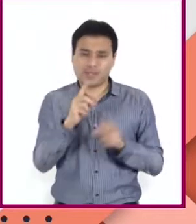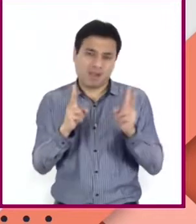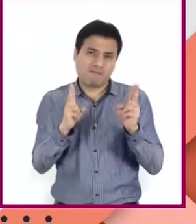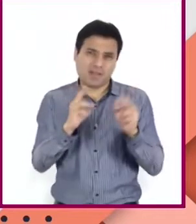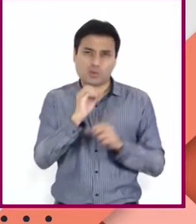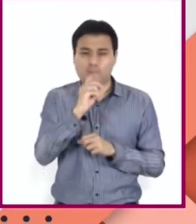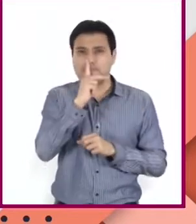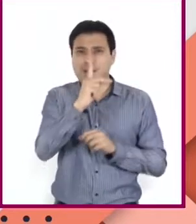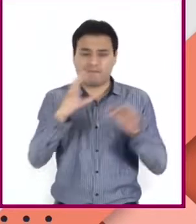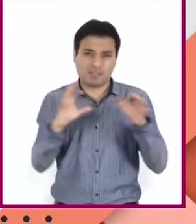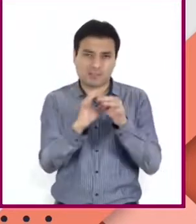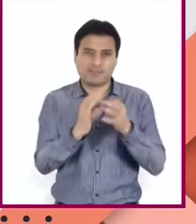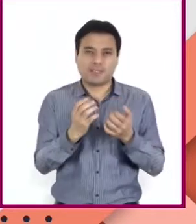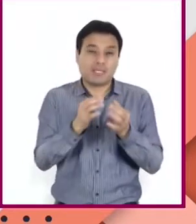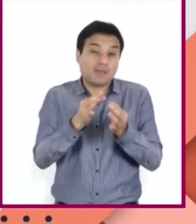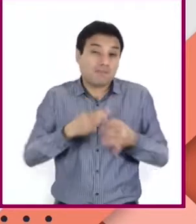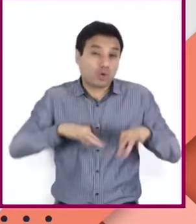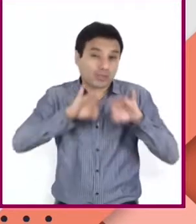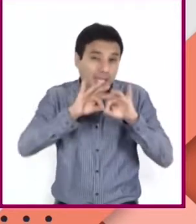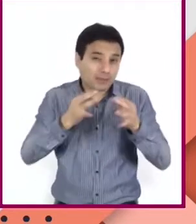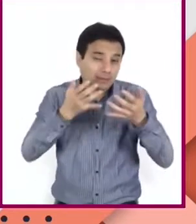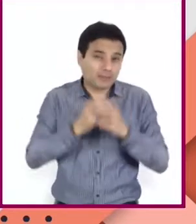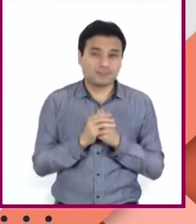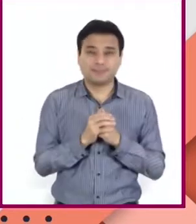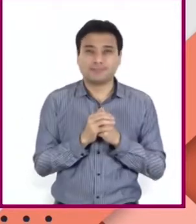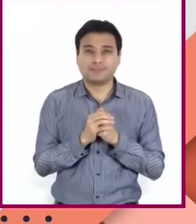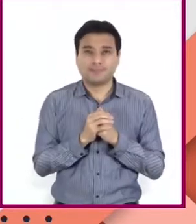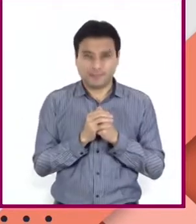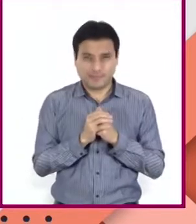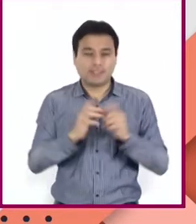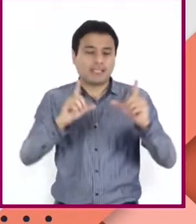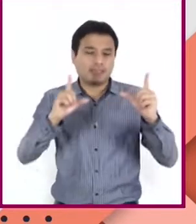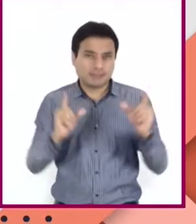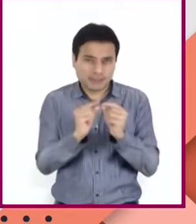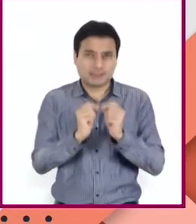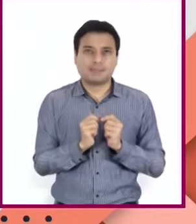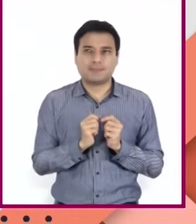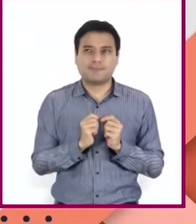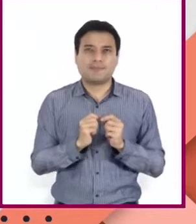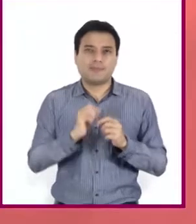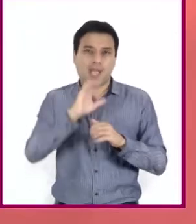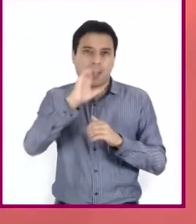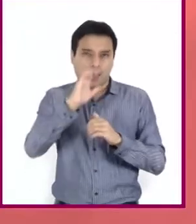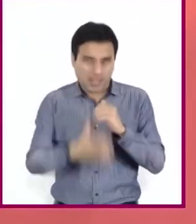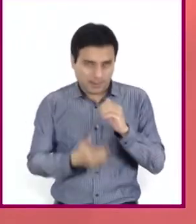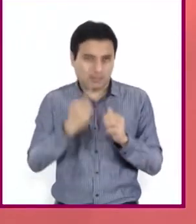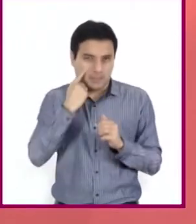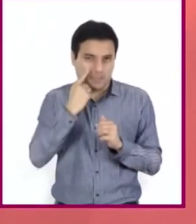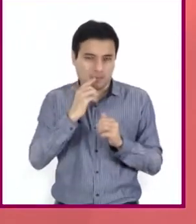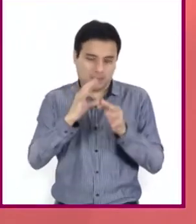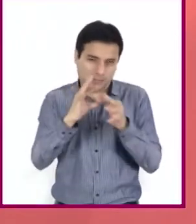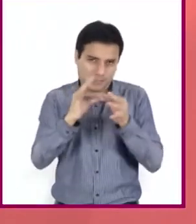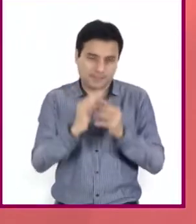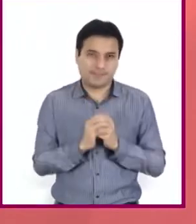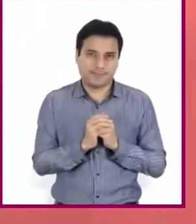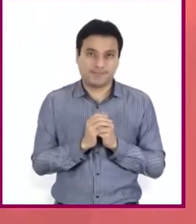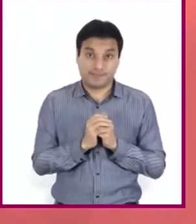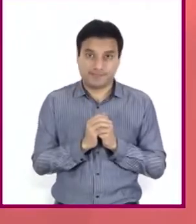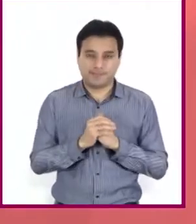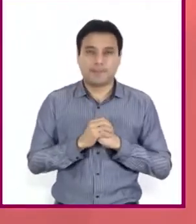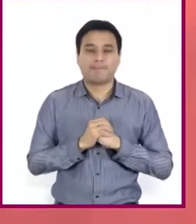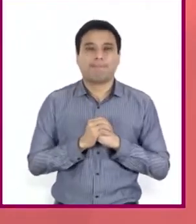conectores como lo más importante es, en síntesis, en conclusión. Ahora bien,